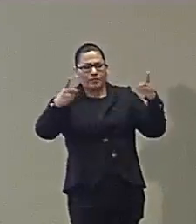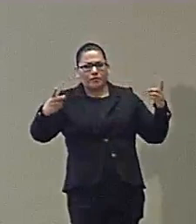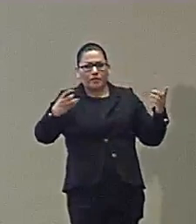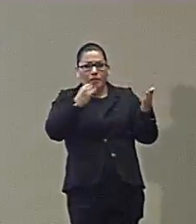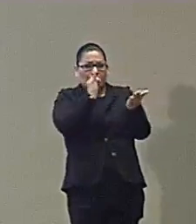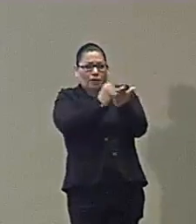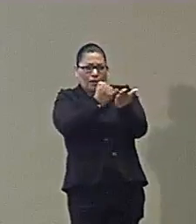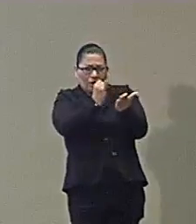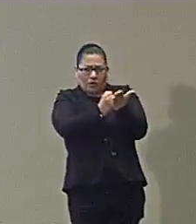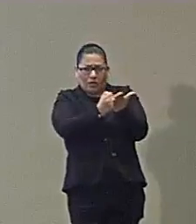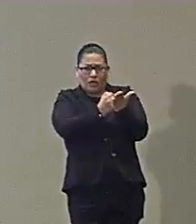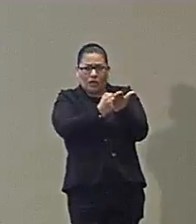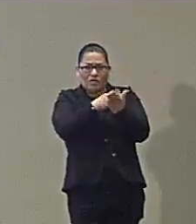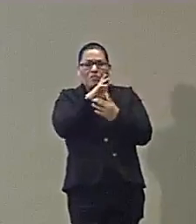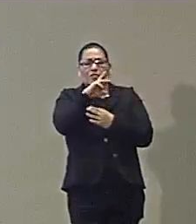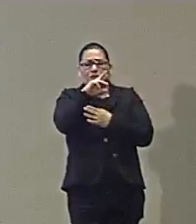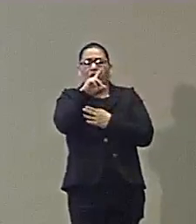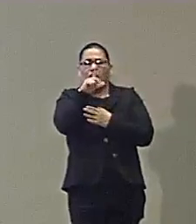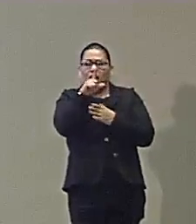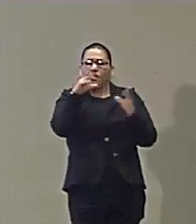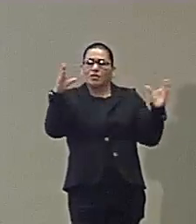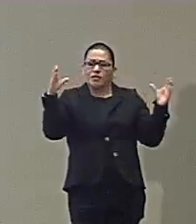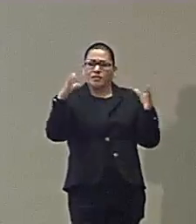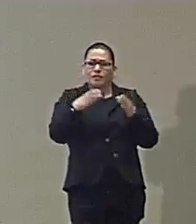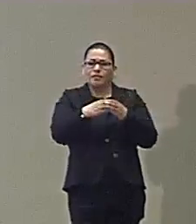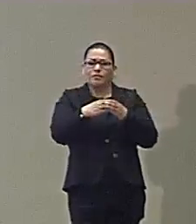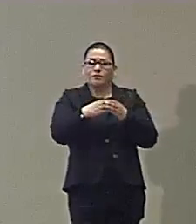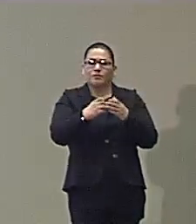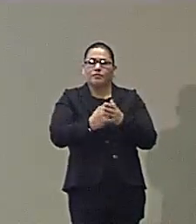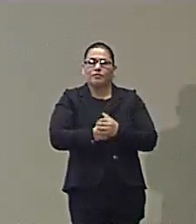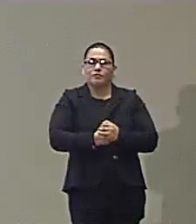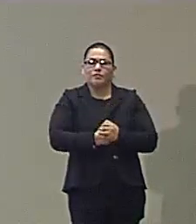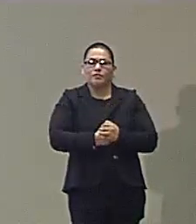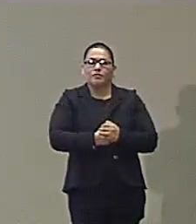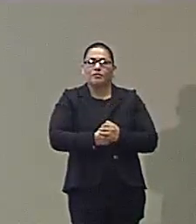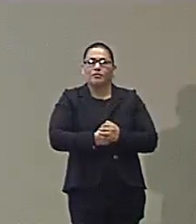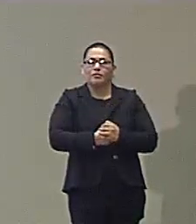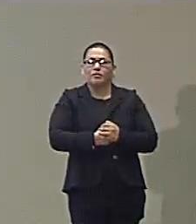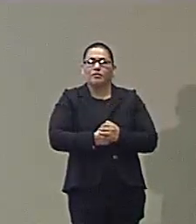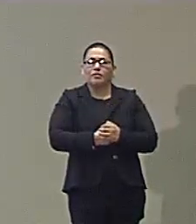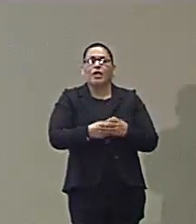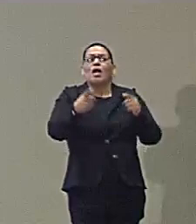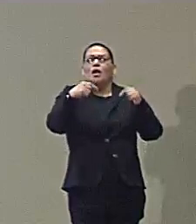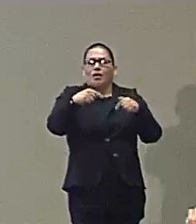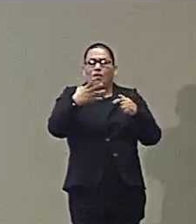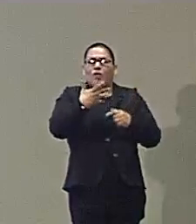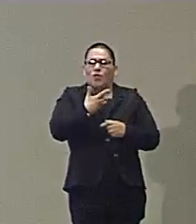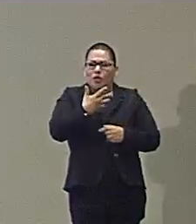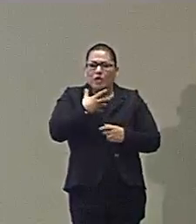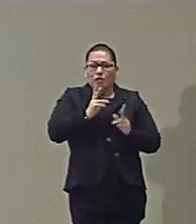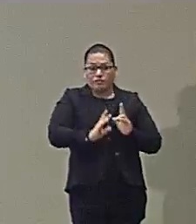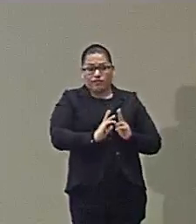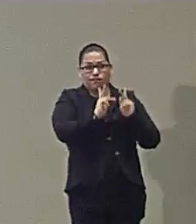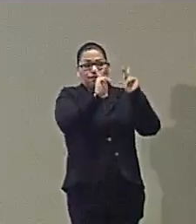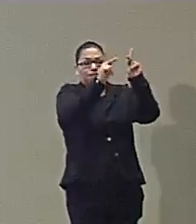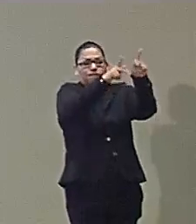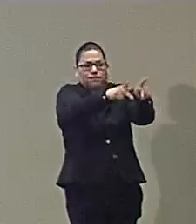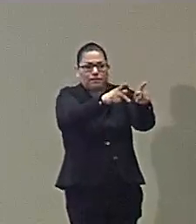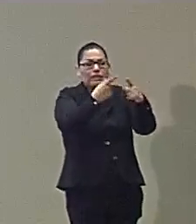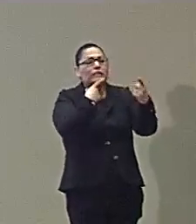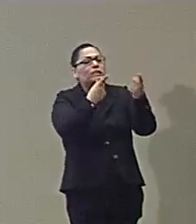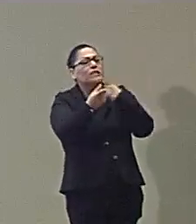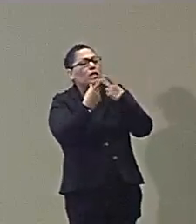propicia una mejor comunidad hoy tenemos hoy tendremos puentes de diálogo en torno